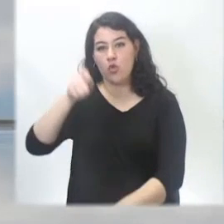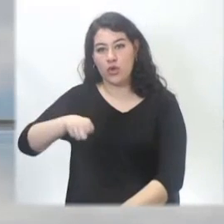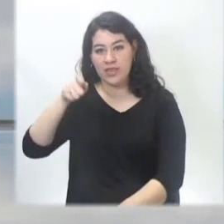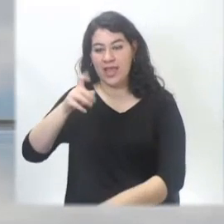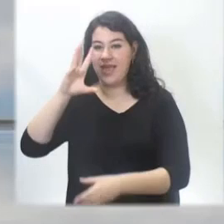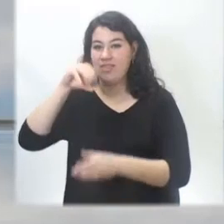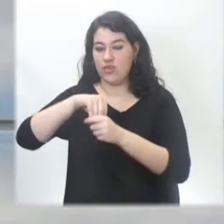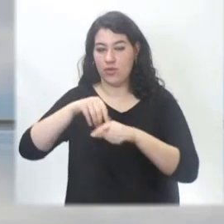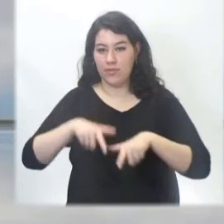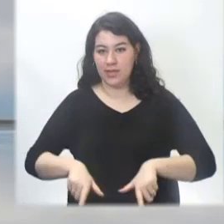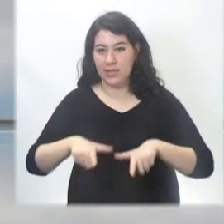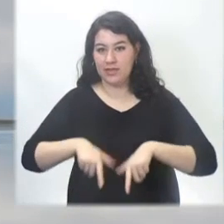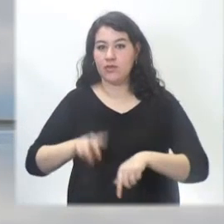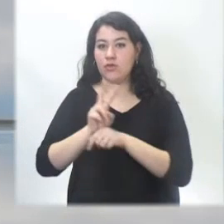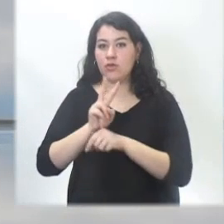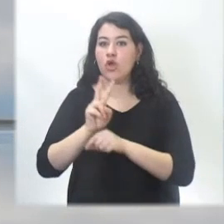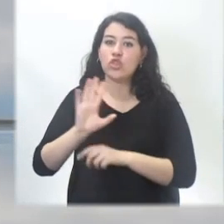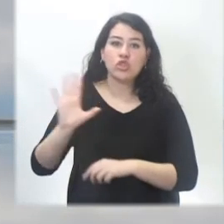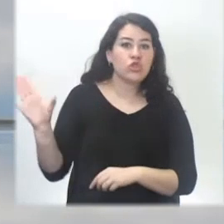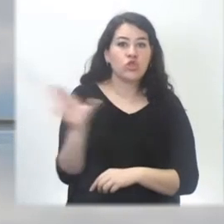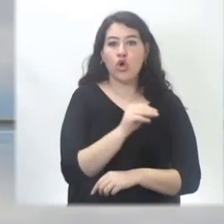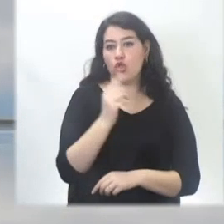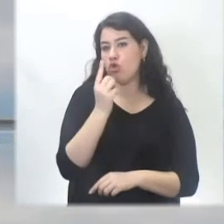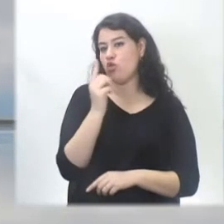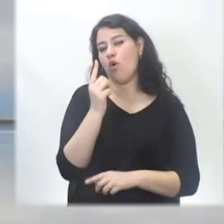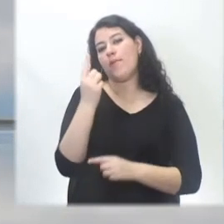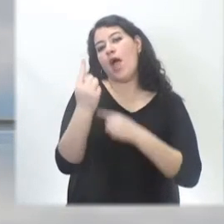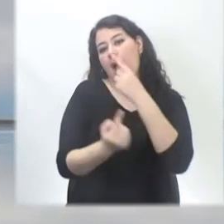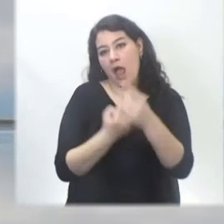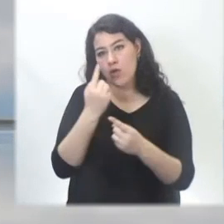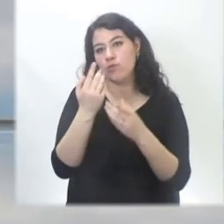cosas. No conseguí todo, pero conseguí algunas cosas.